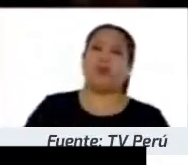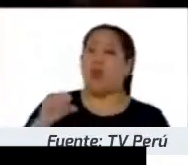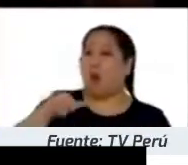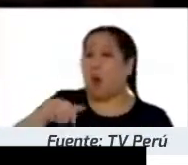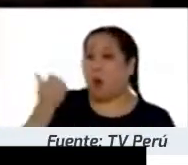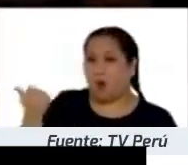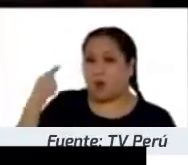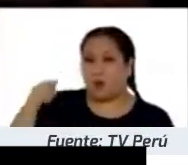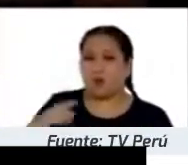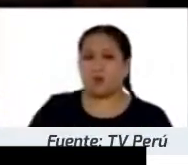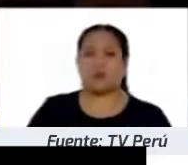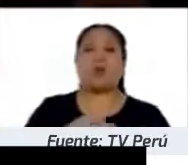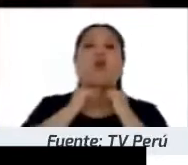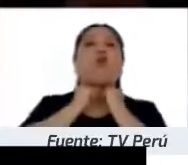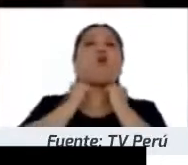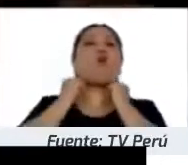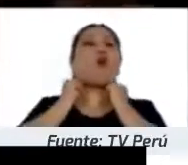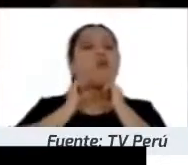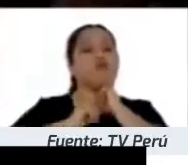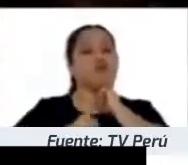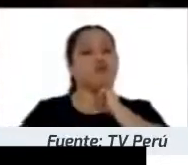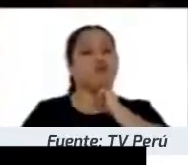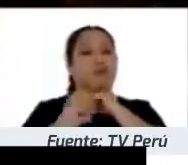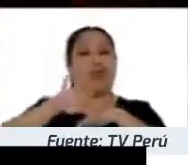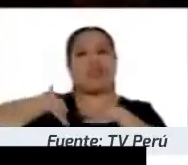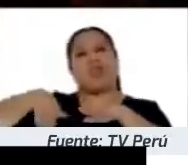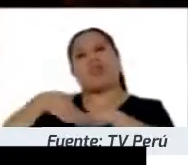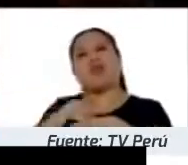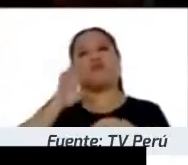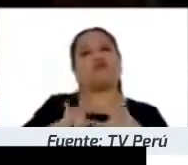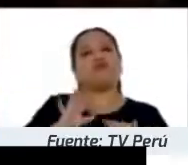mientras otros están con cuello y corbata detrás de un pupitre,